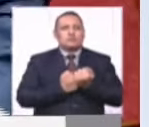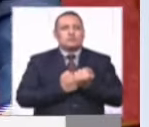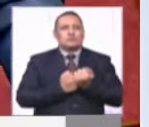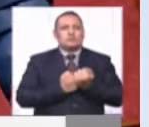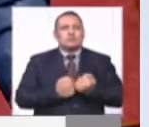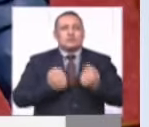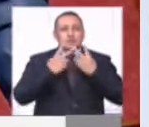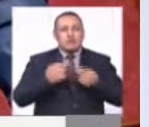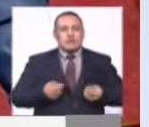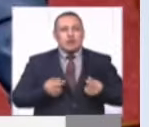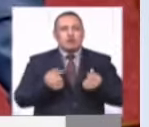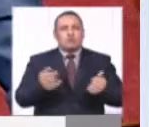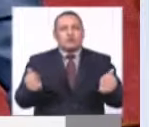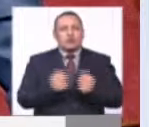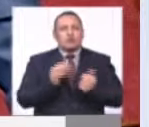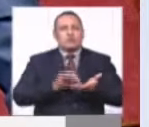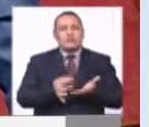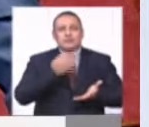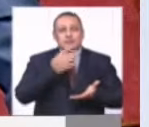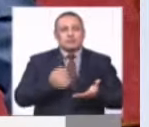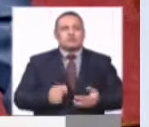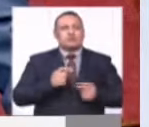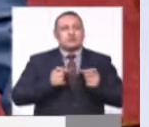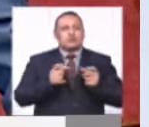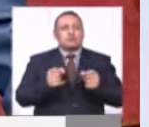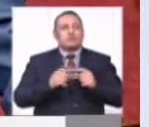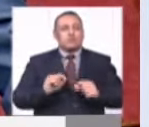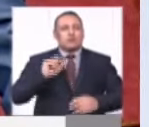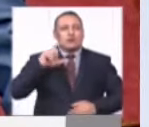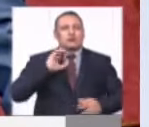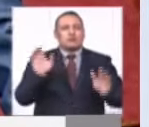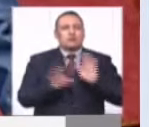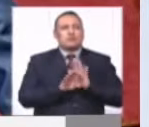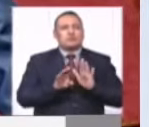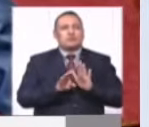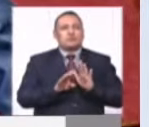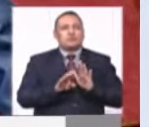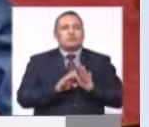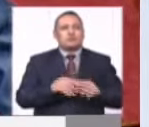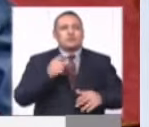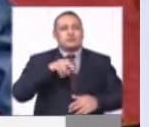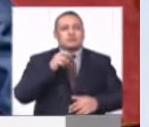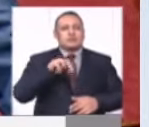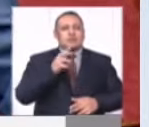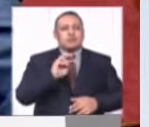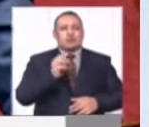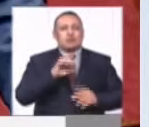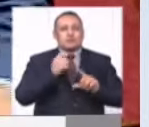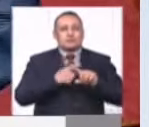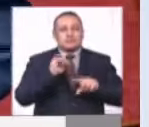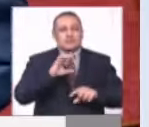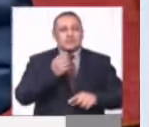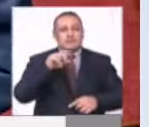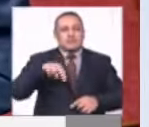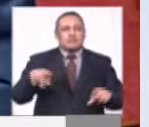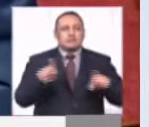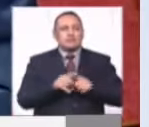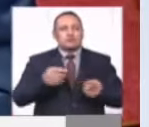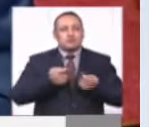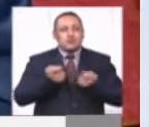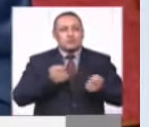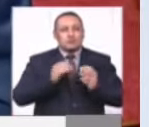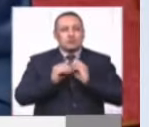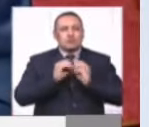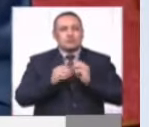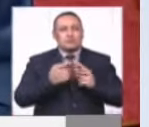la compra de medicamentos oncológicos de alto costo como el ribociclib, cuyo tratamiento aproximado